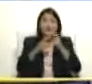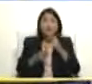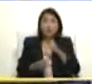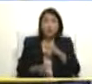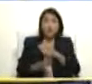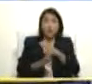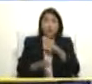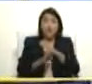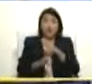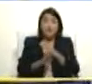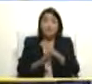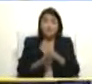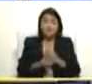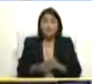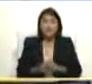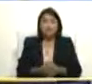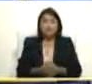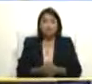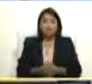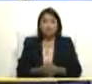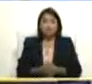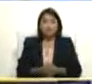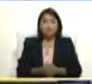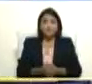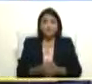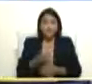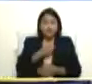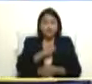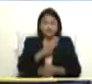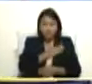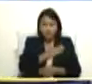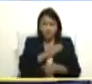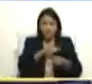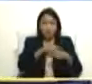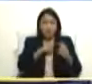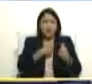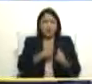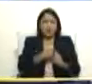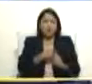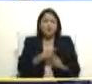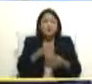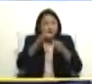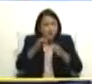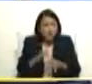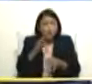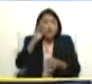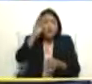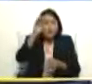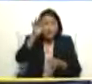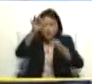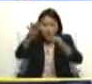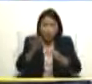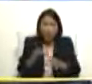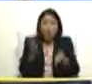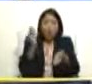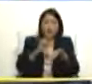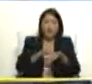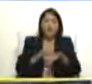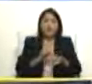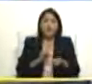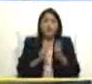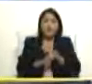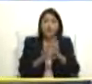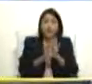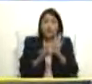está vigente, está presente en nuestro corazón y en nuestras mentes, y llegará el día en que volvamos a traerla al